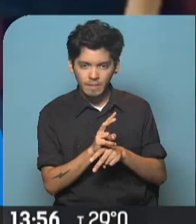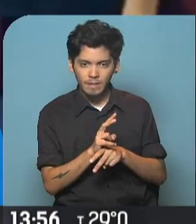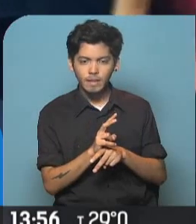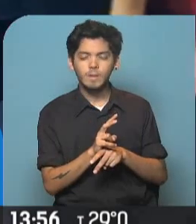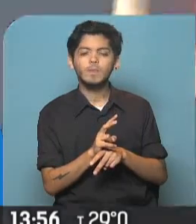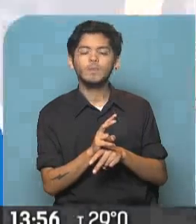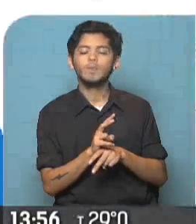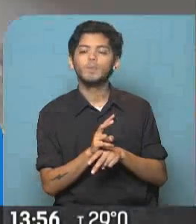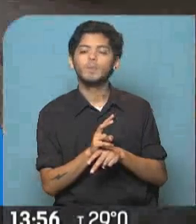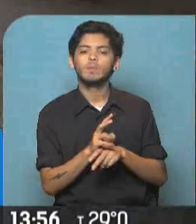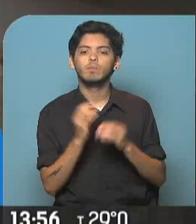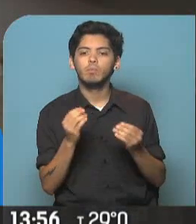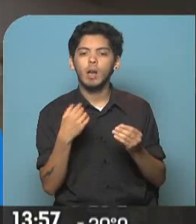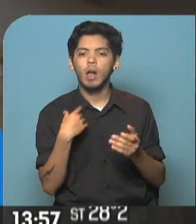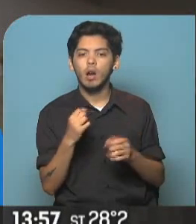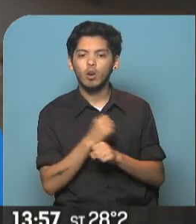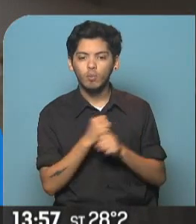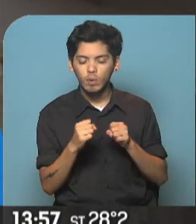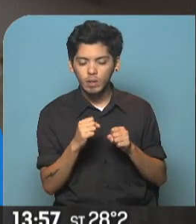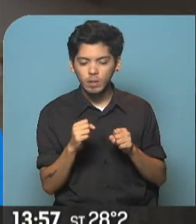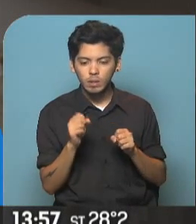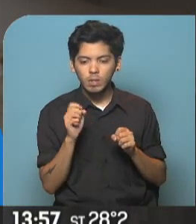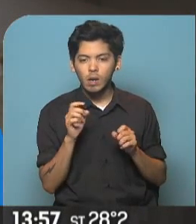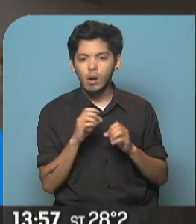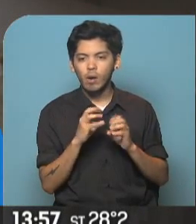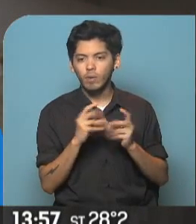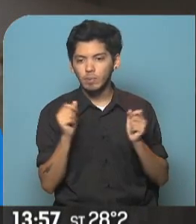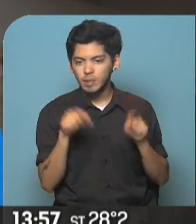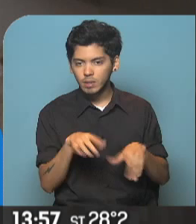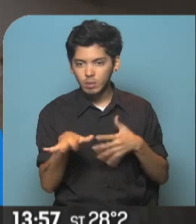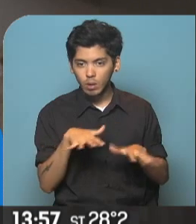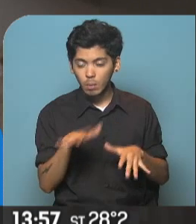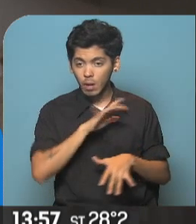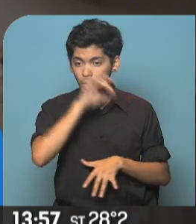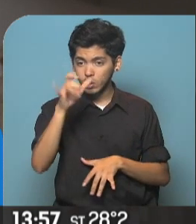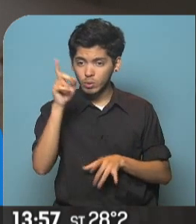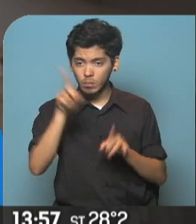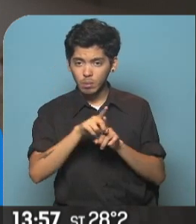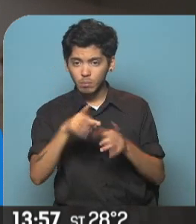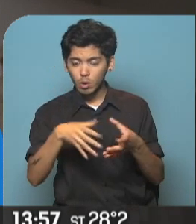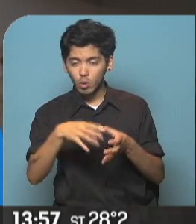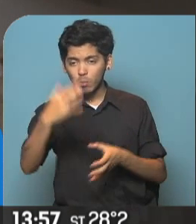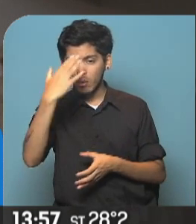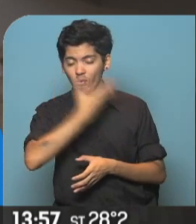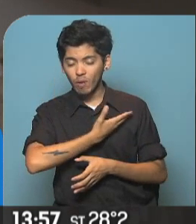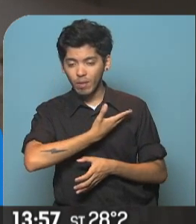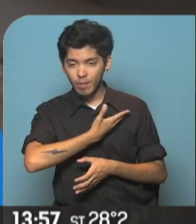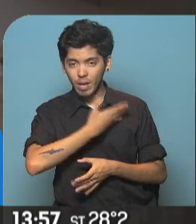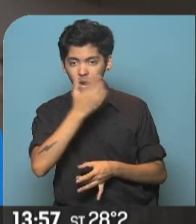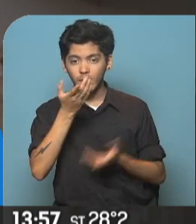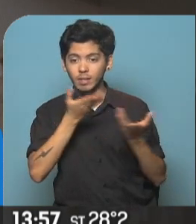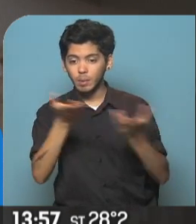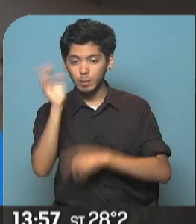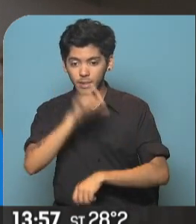situación. Estar adentro de un penal, sobre todo cuando estás denunciando al Servicio Penitenciario Federal, no es fácil. Entonces nos